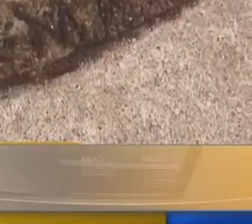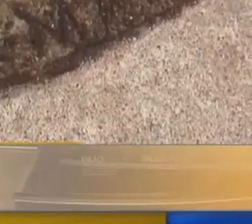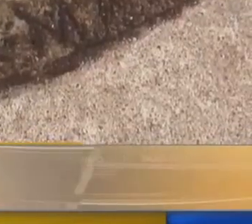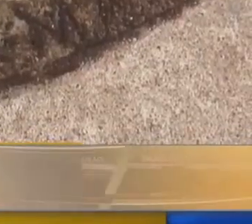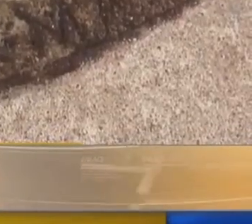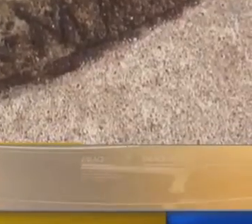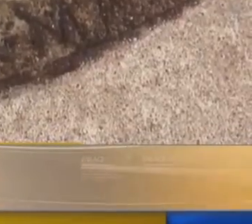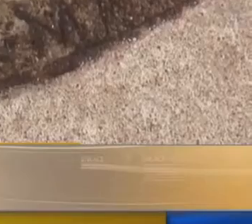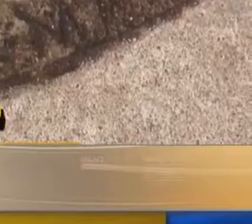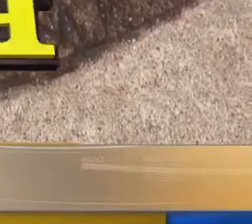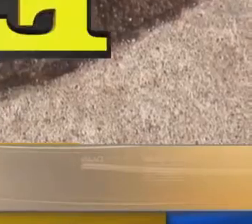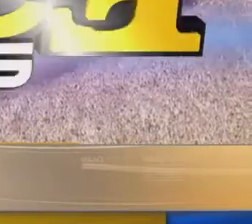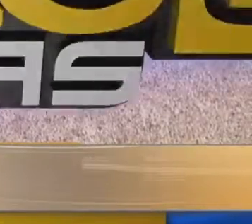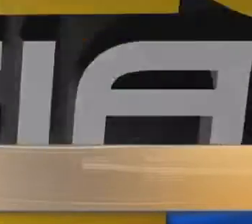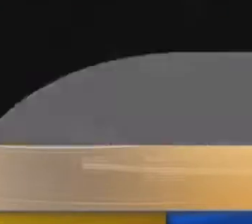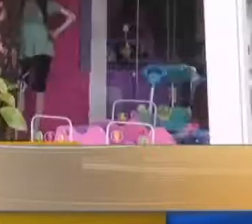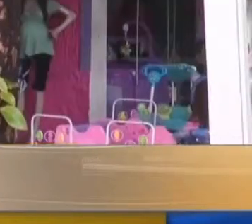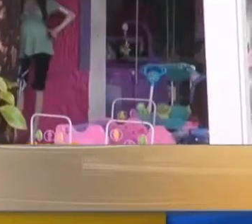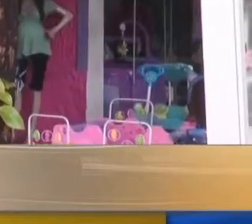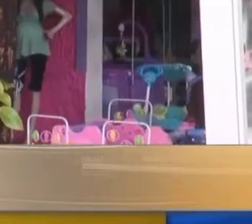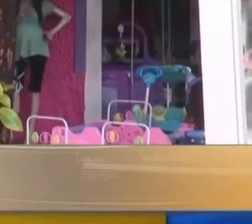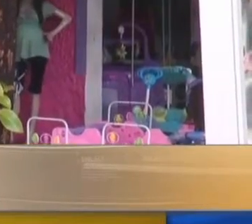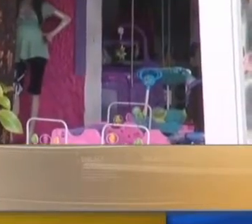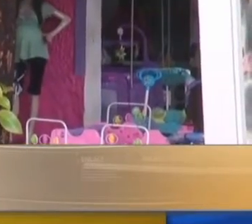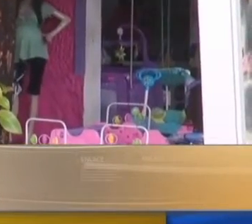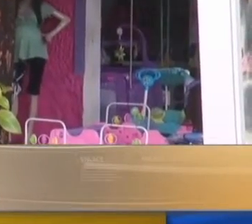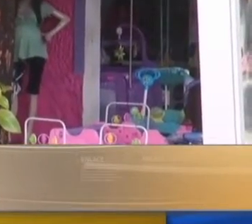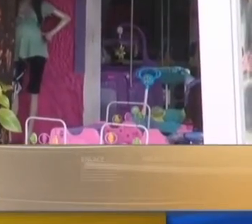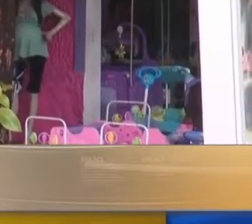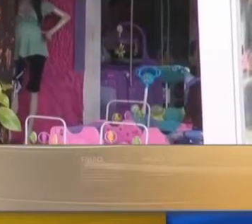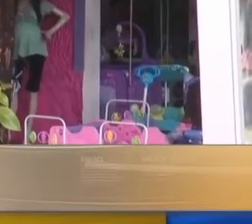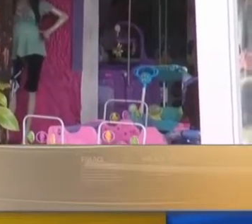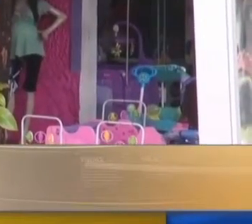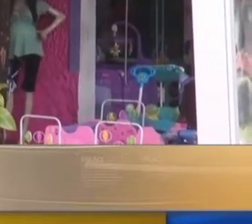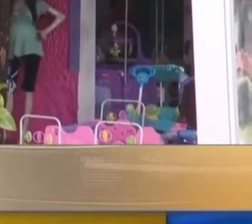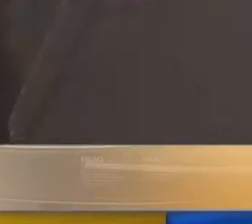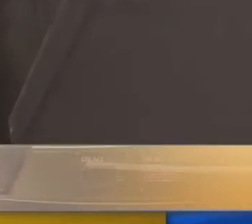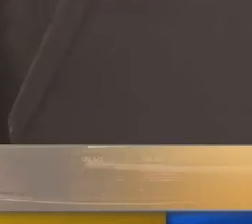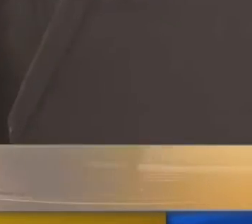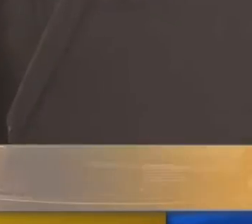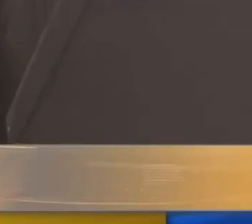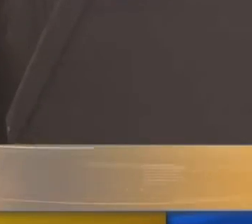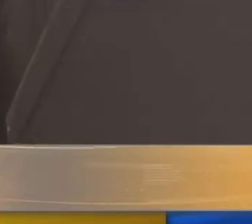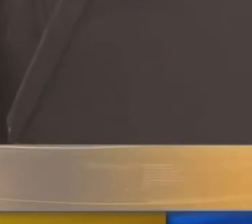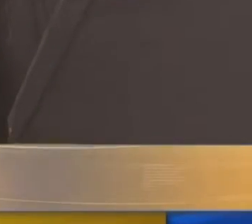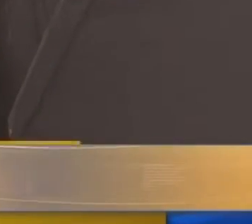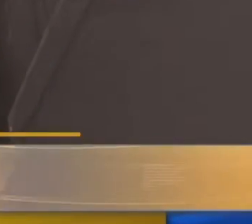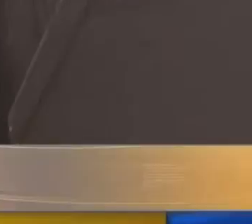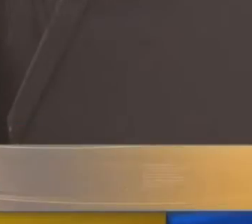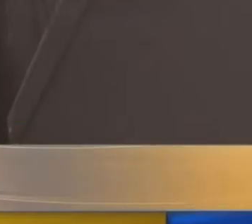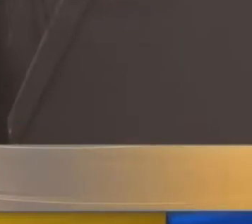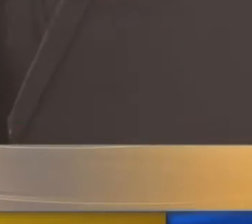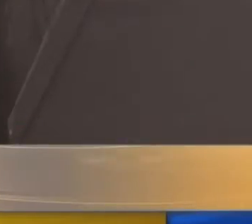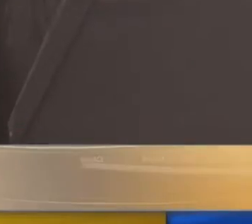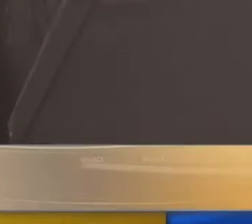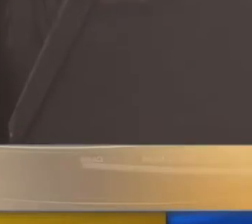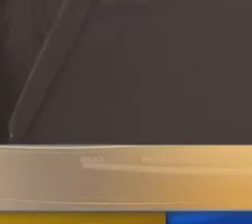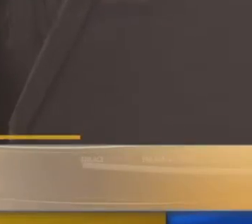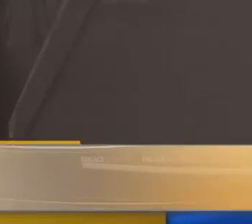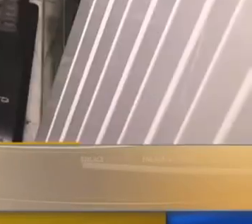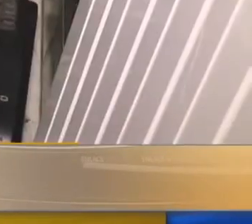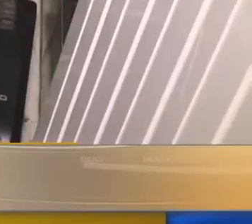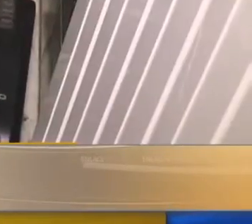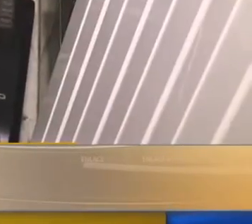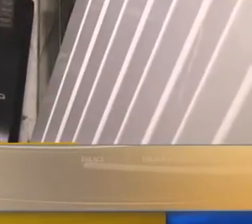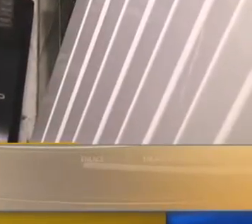sector, ubicado en la comuna 4 de la ciudad. Un nuevo caso de hurto se registra en un establecimiento comercial de la ciudad. Esta vez delincuentes lograron